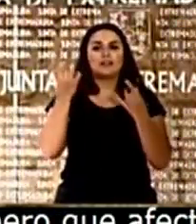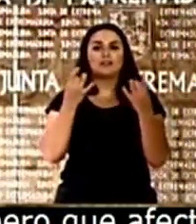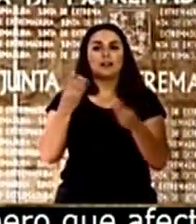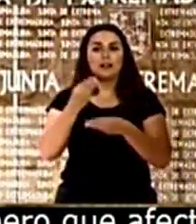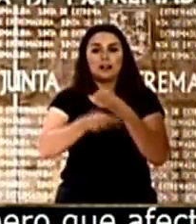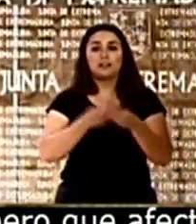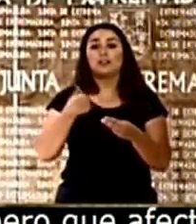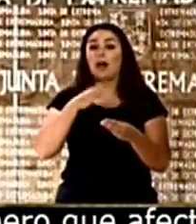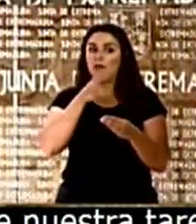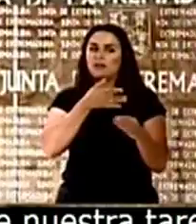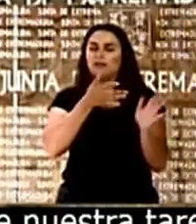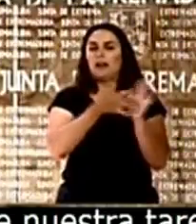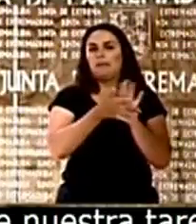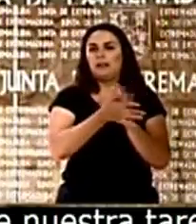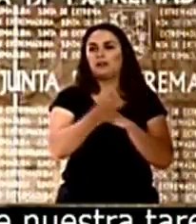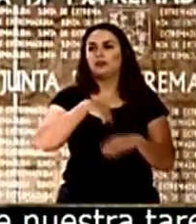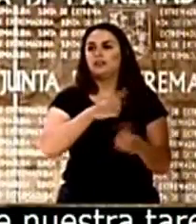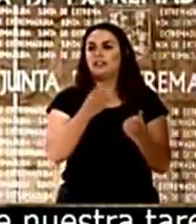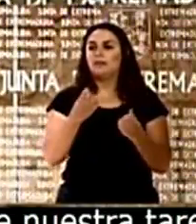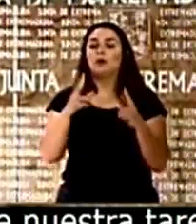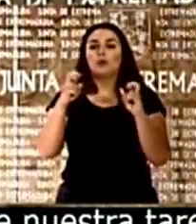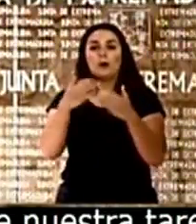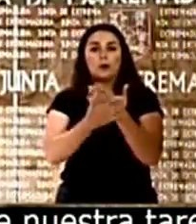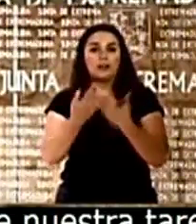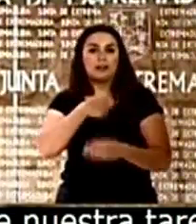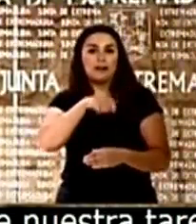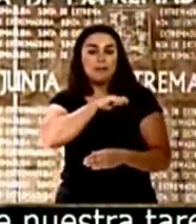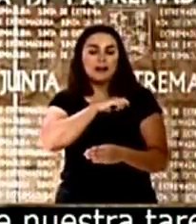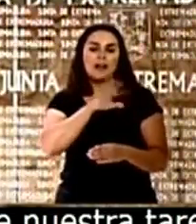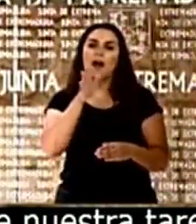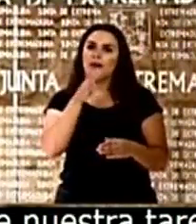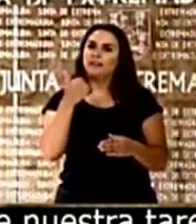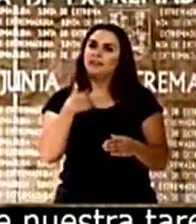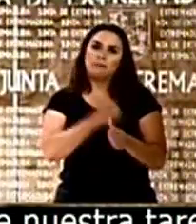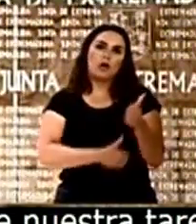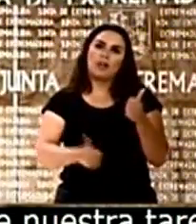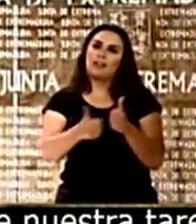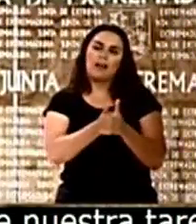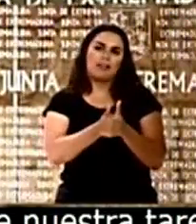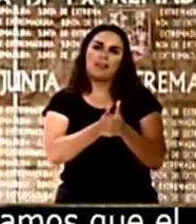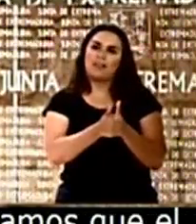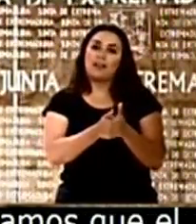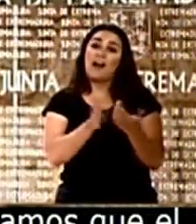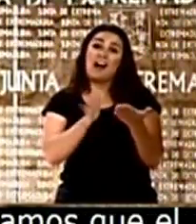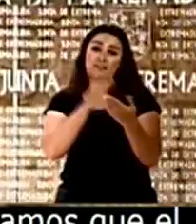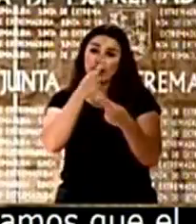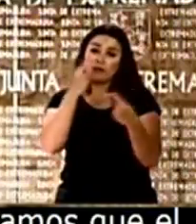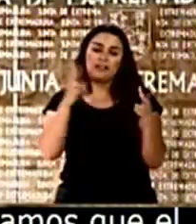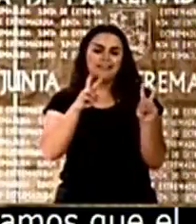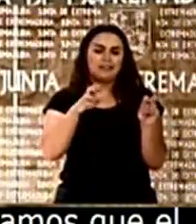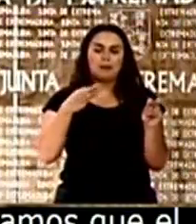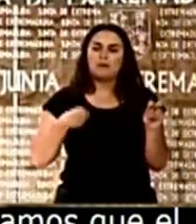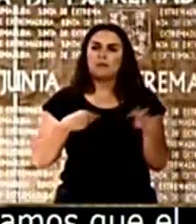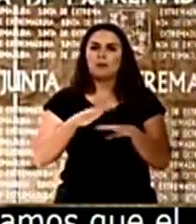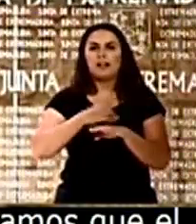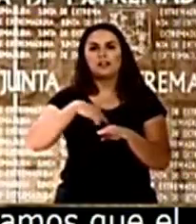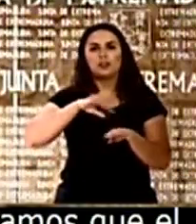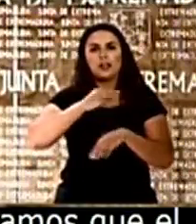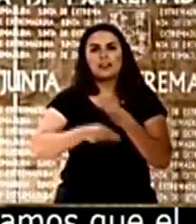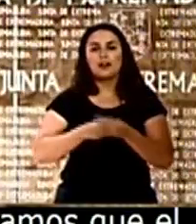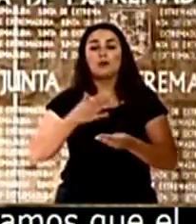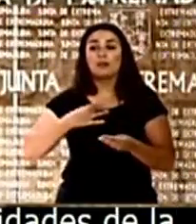ahora le explicará Fernando, necesitamos que el nuevo Gobierno de España ponga entre sus prioridades de la agenda pública esta cuestión para poder abordarla,